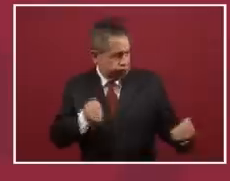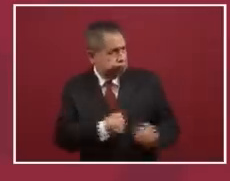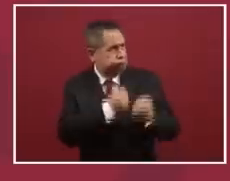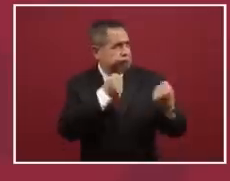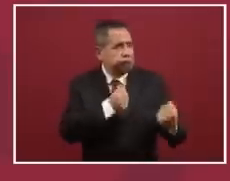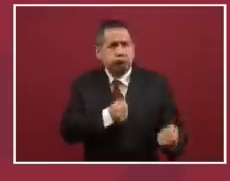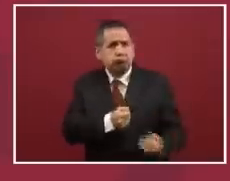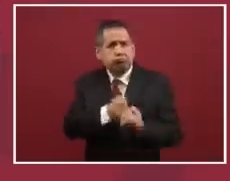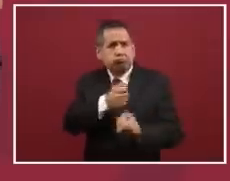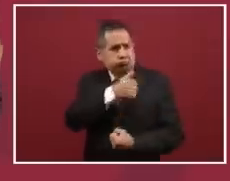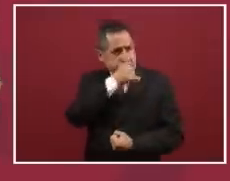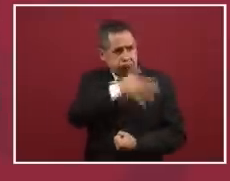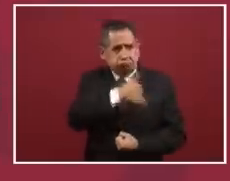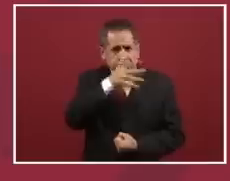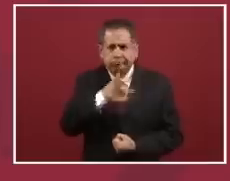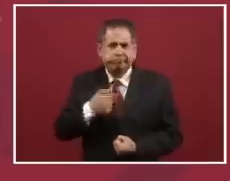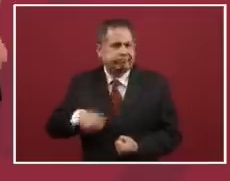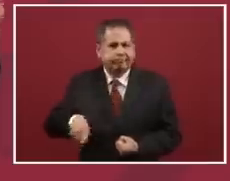No